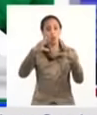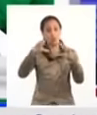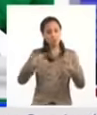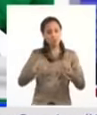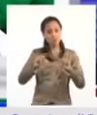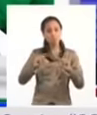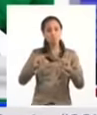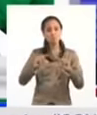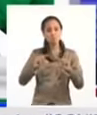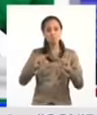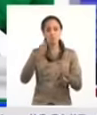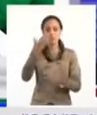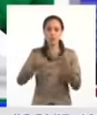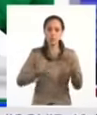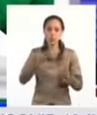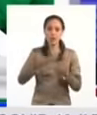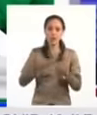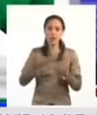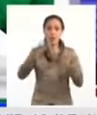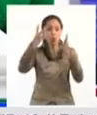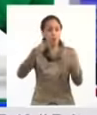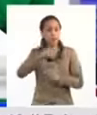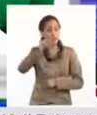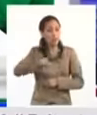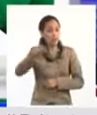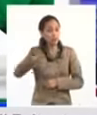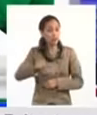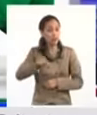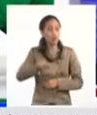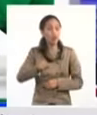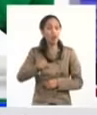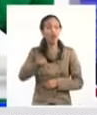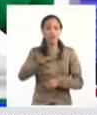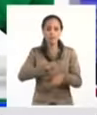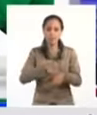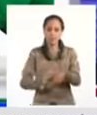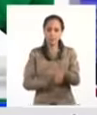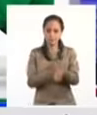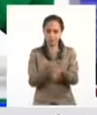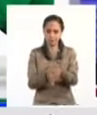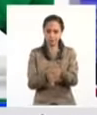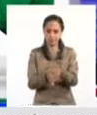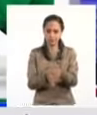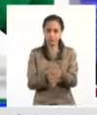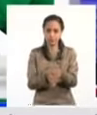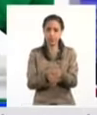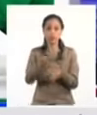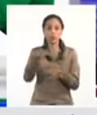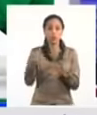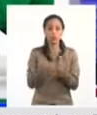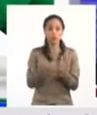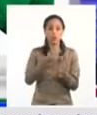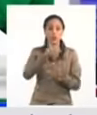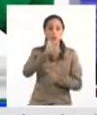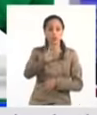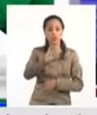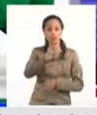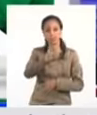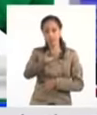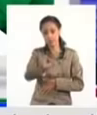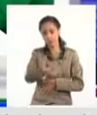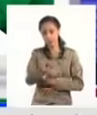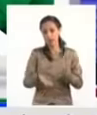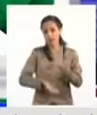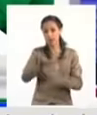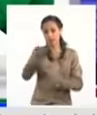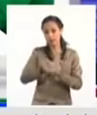al número de pacientes que se diagnosticaron. Y con estas 2.836 altas, pues